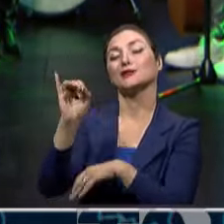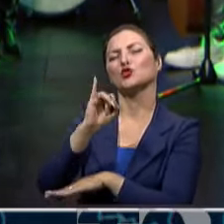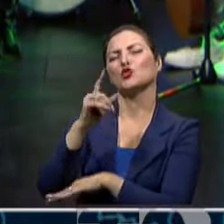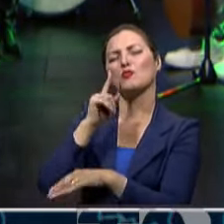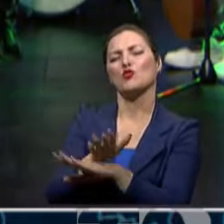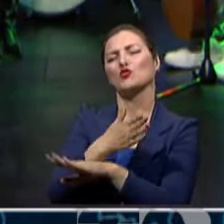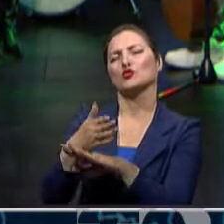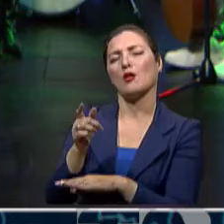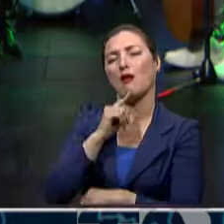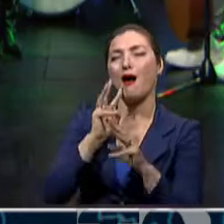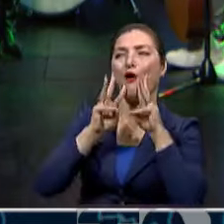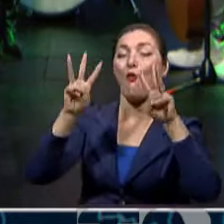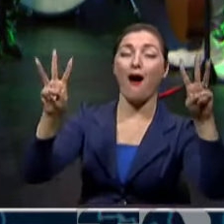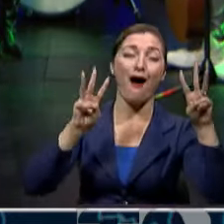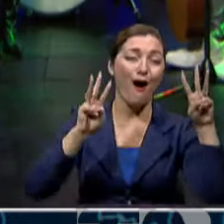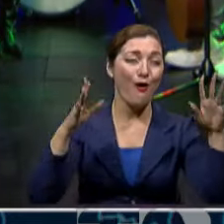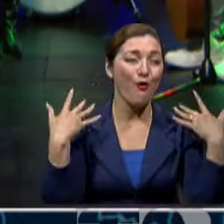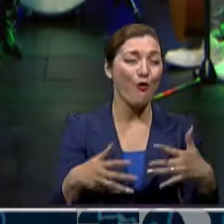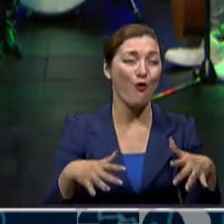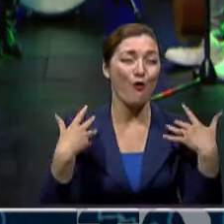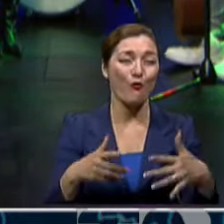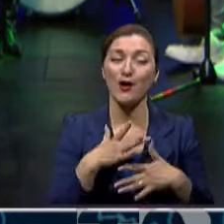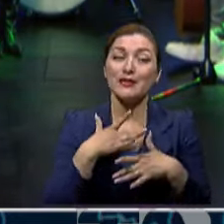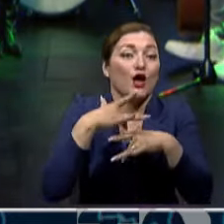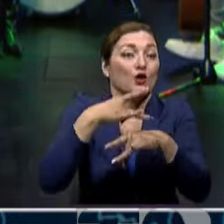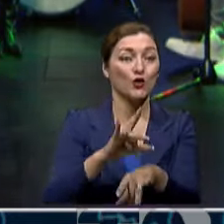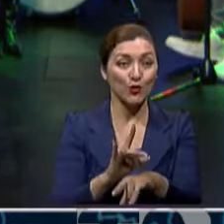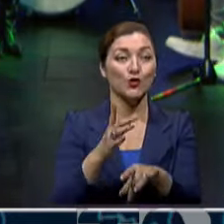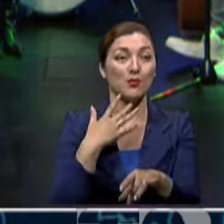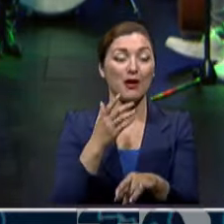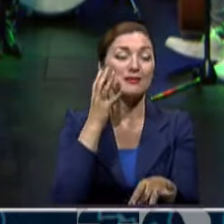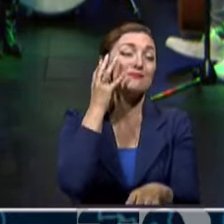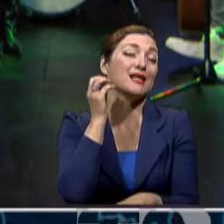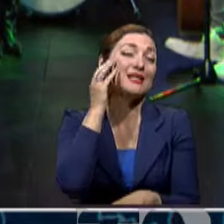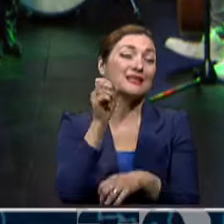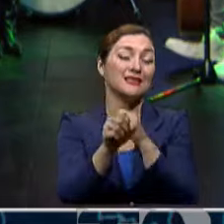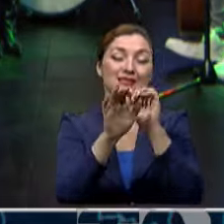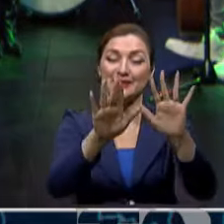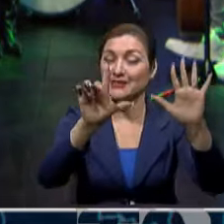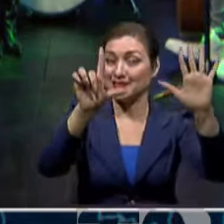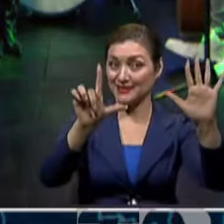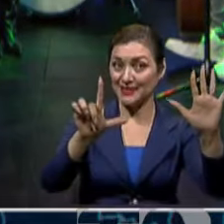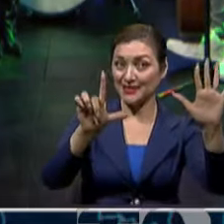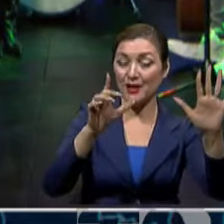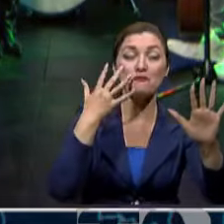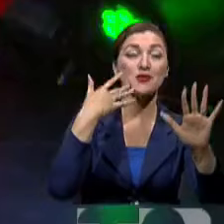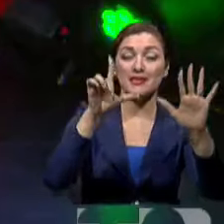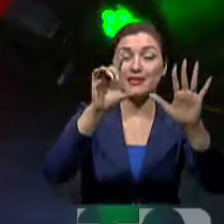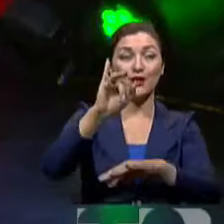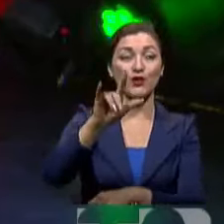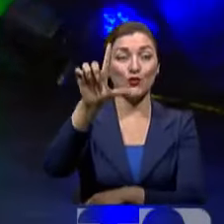musical? Wow, mi querida Ale, Gaby, todos allá en el estudio, qué gusto estar acá. Tenemos ya 17 años, cumplimos 17 años este 7 de